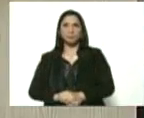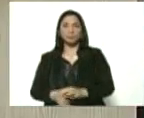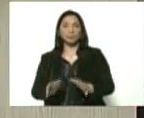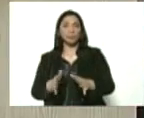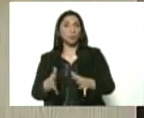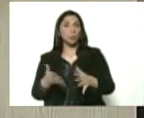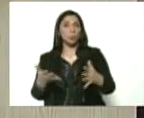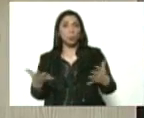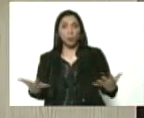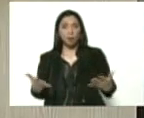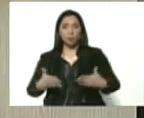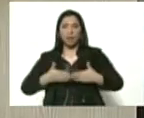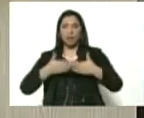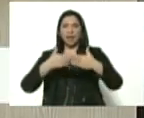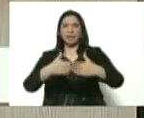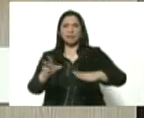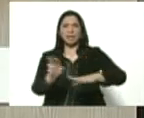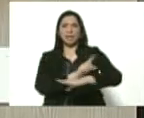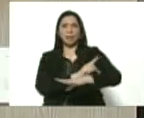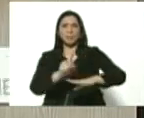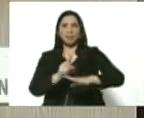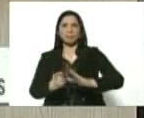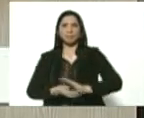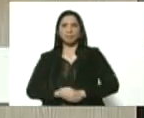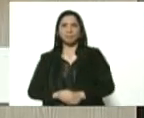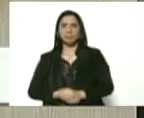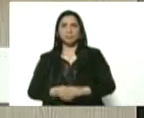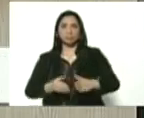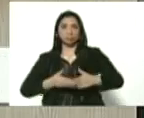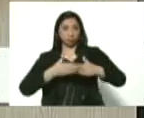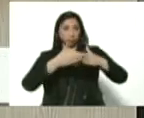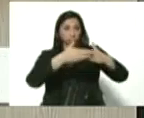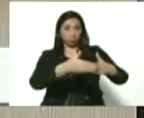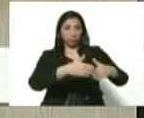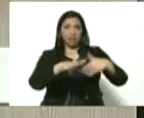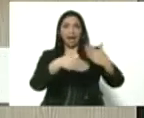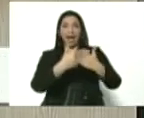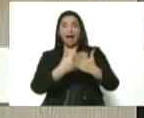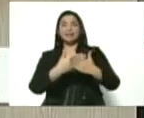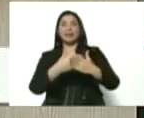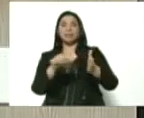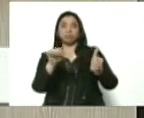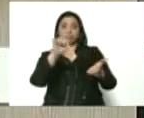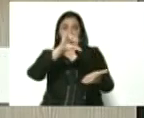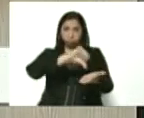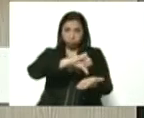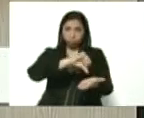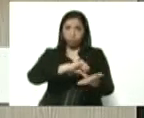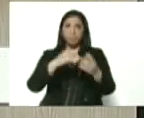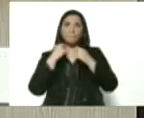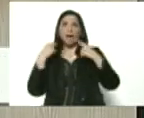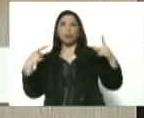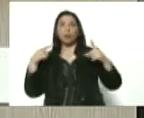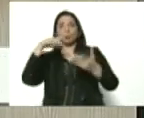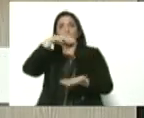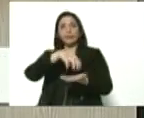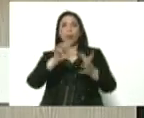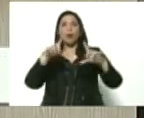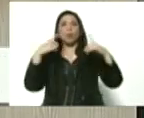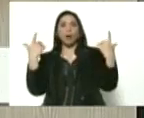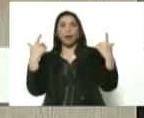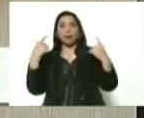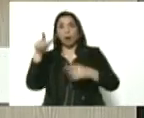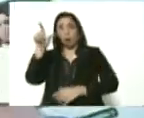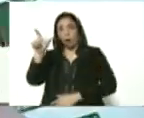Cuando la lancha rápida llega a la localidad de Macuto, en el estado La Guaira, este